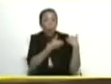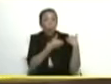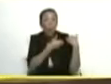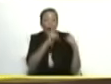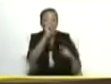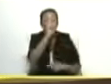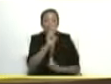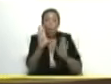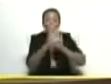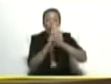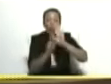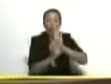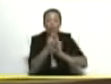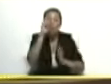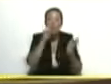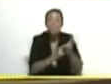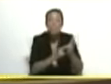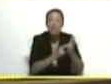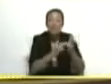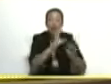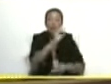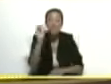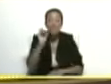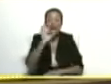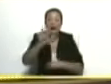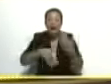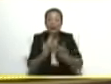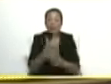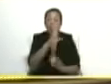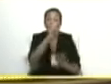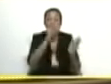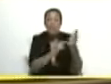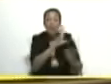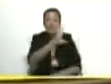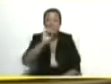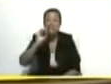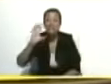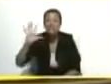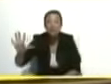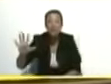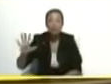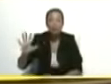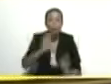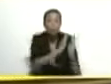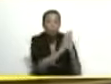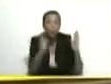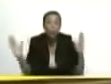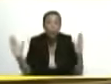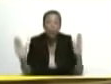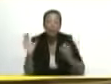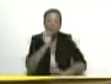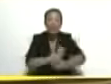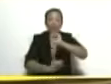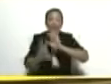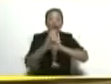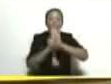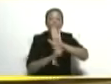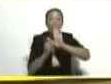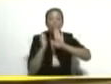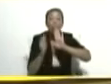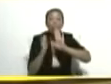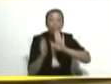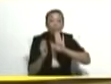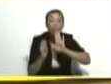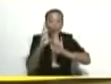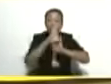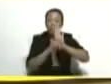periodo constitucional 2000-2005 batirnos en esta Asamblea Nacional para defender la Constitución,